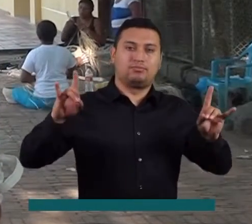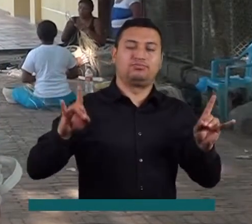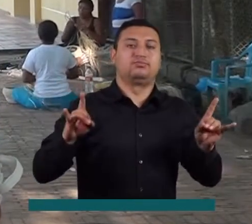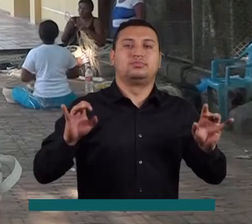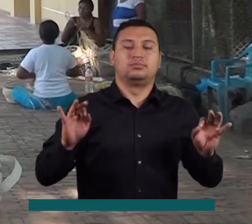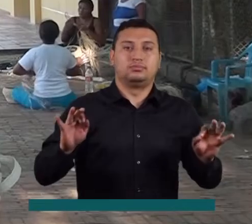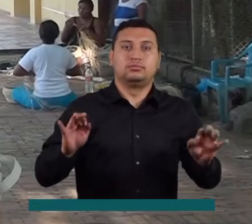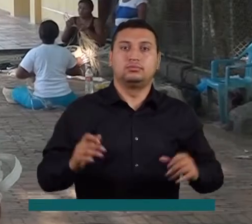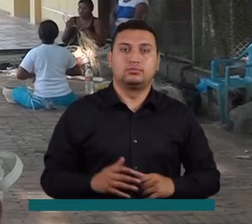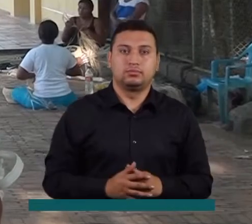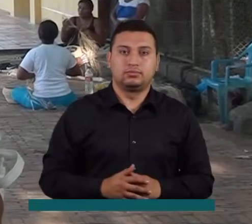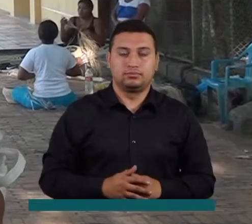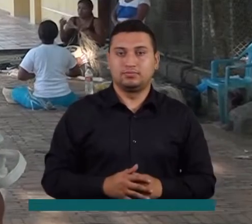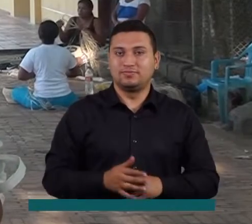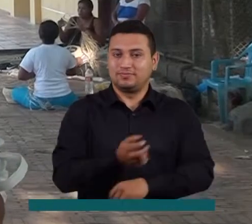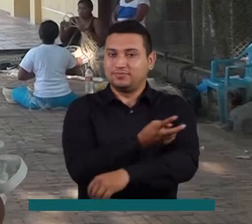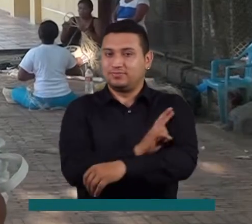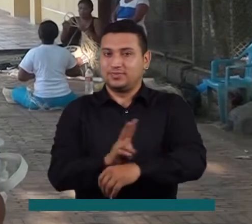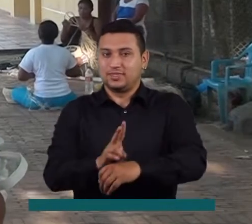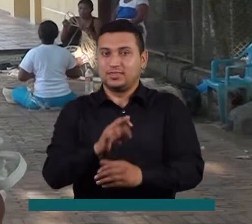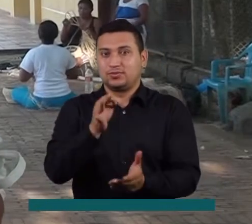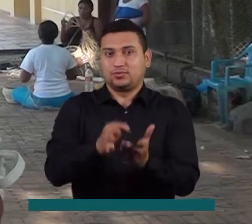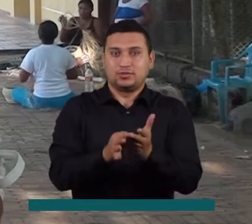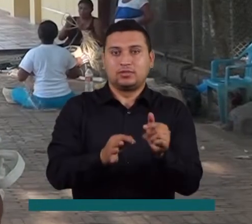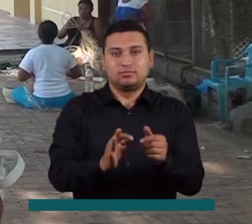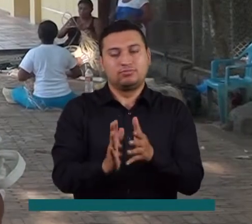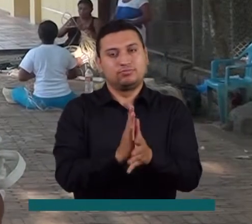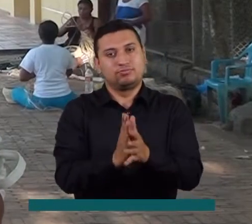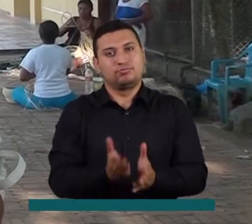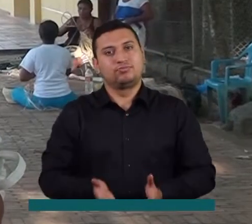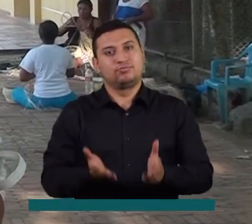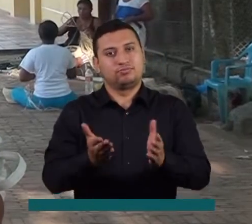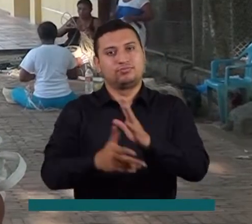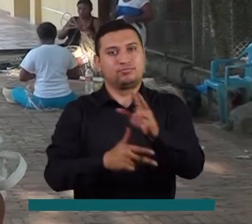diaria de los carreñenses. Desde Puerto Carreño, Bichada, informó Caterín Vargas para Enlace 3.